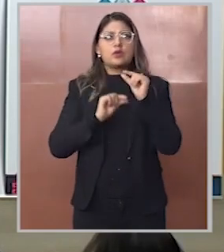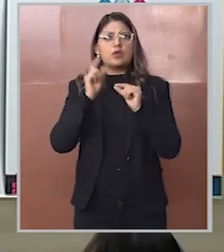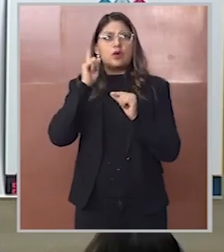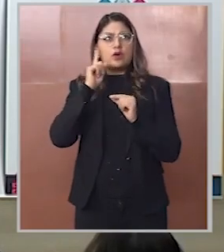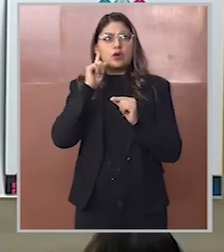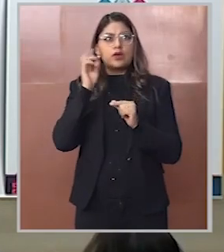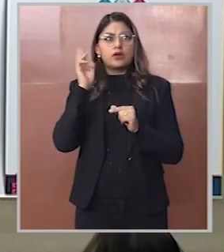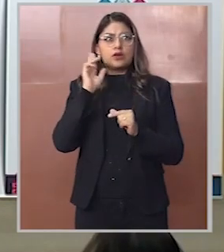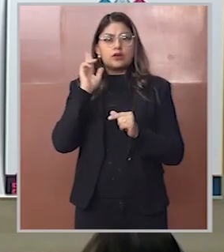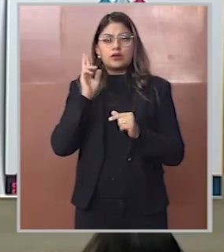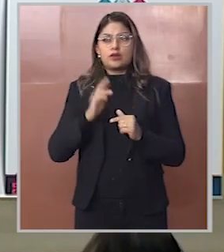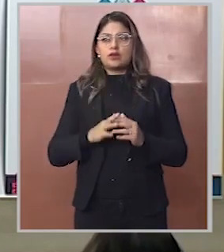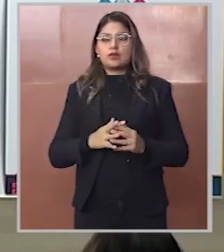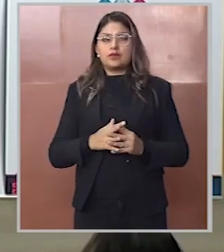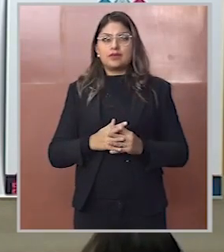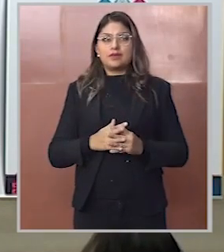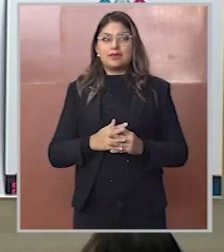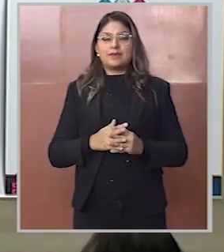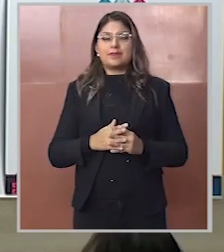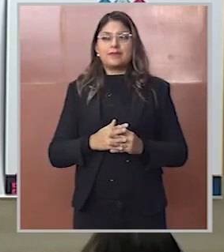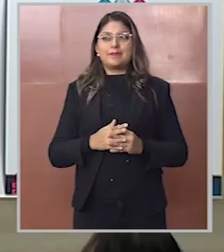consejo de la judicatura